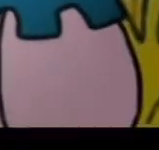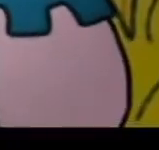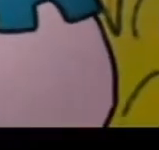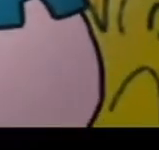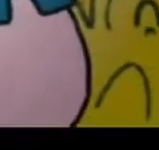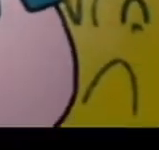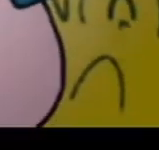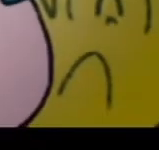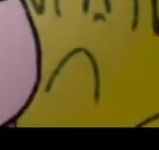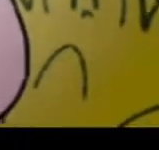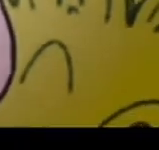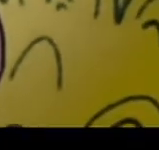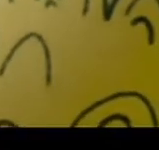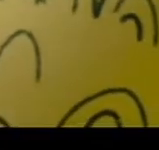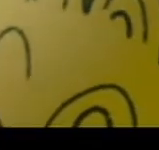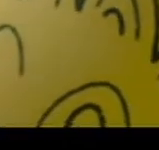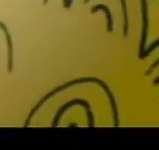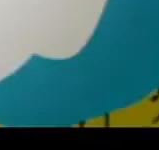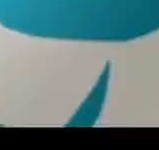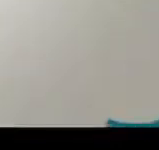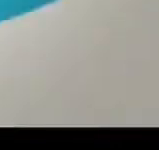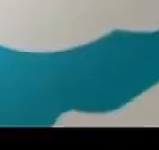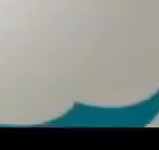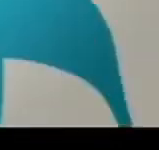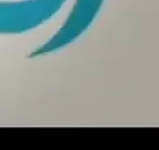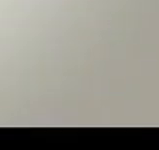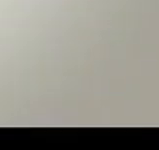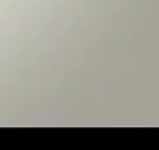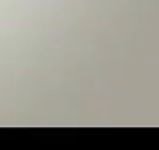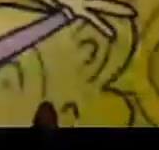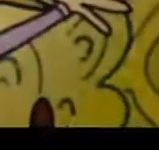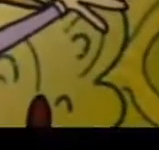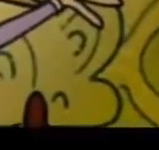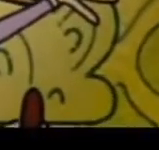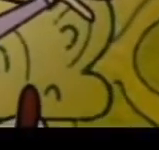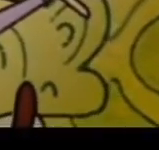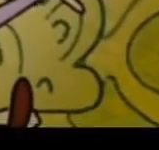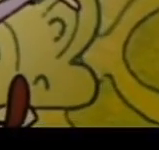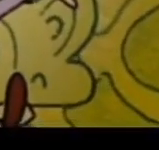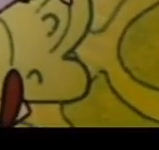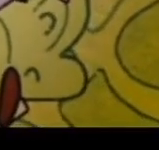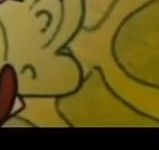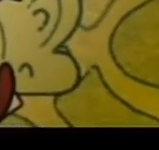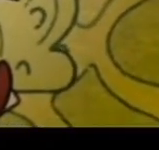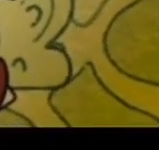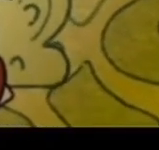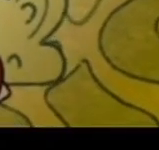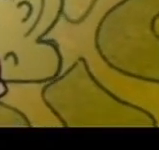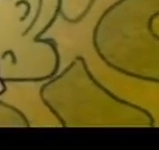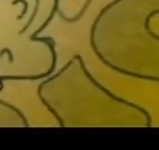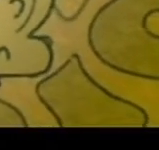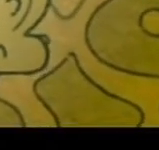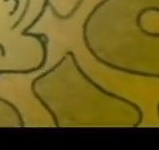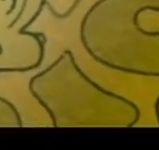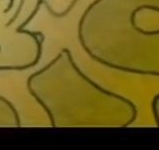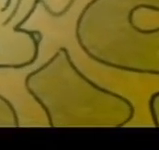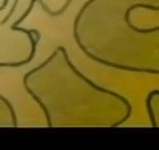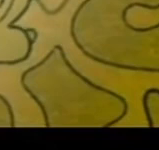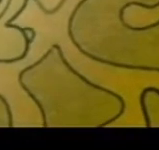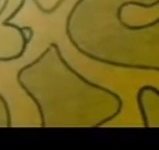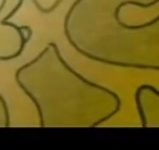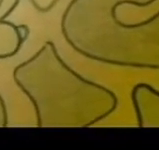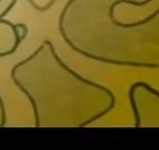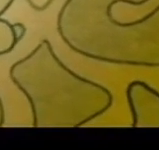El carnaval como tiempo de las transformaciones. El mundo y todas sus jerarquías